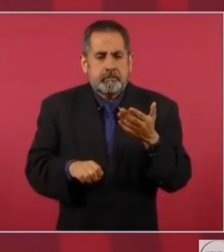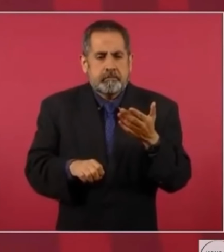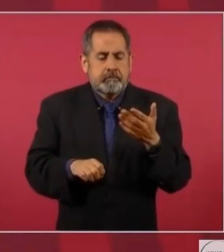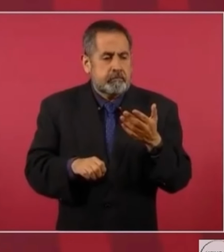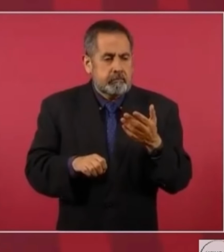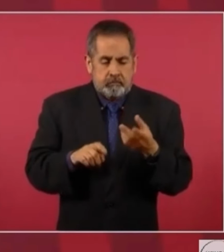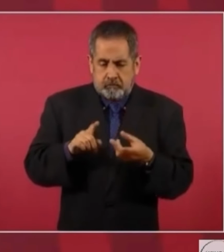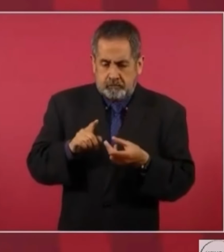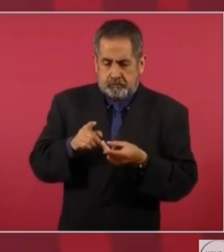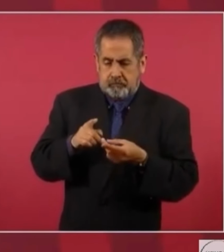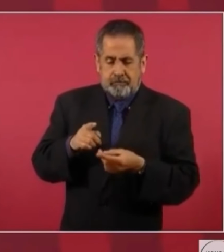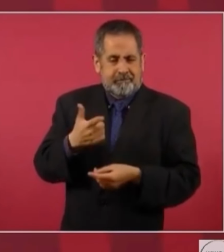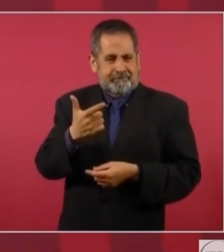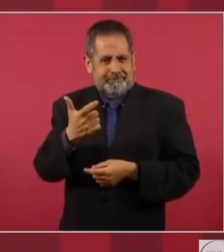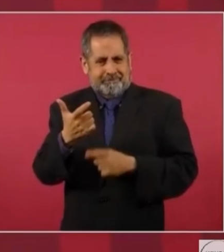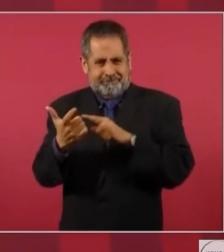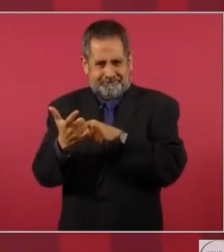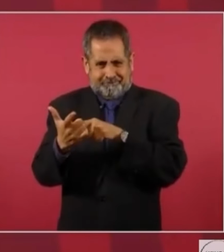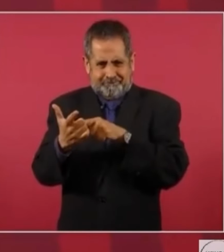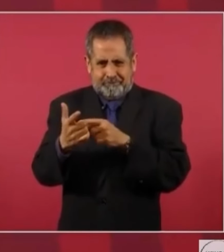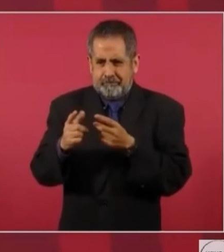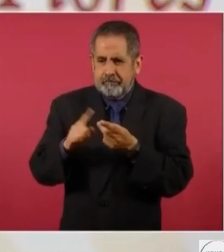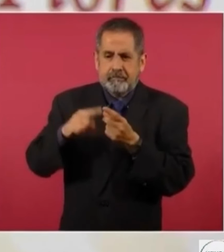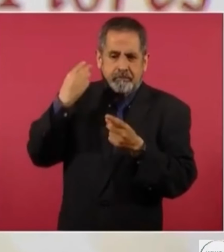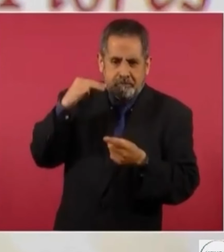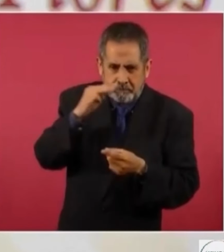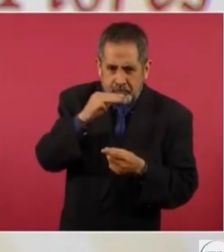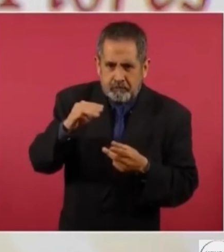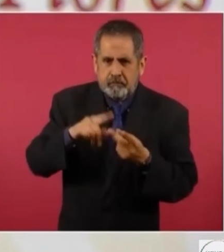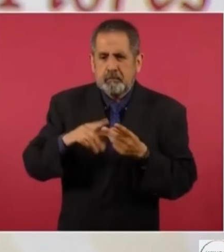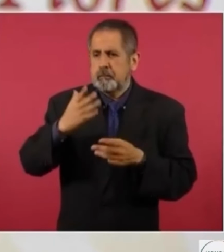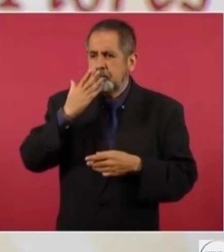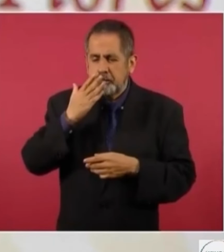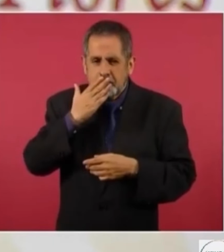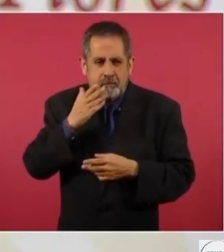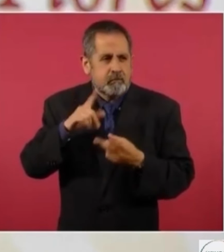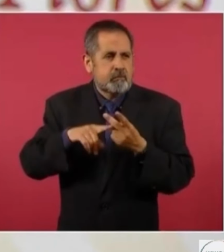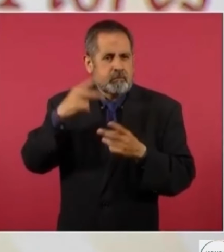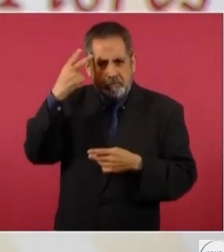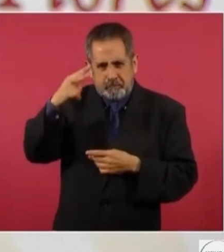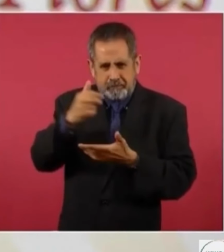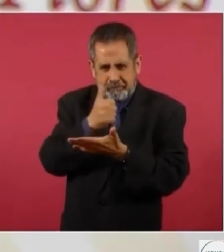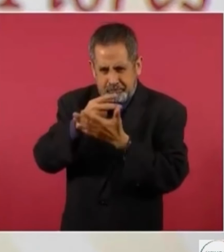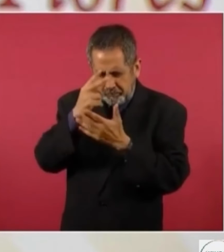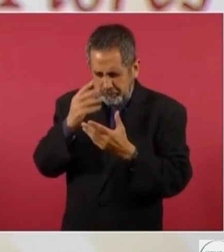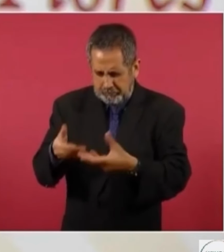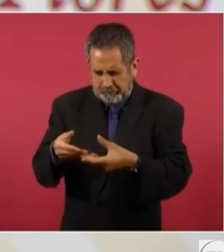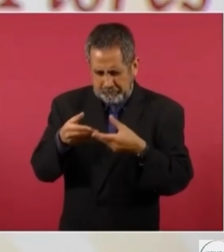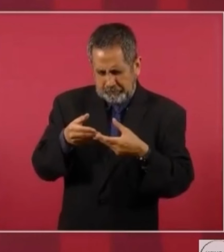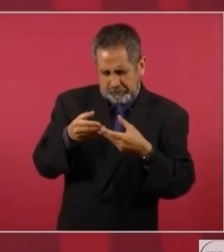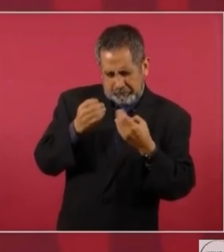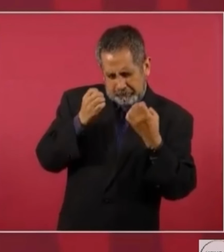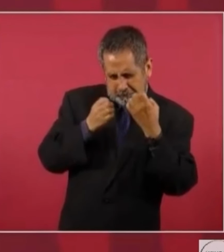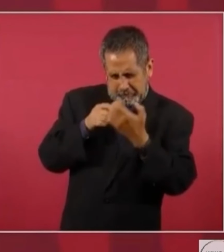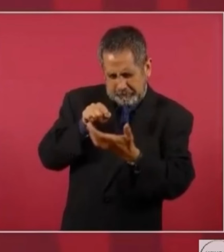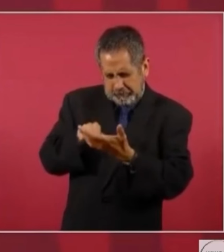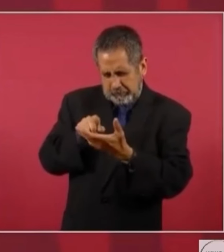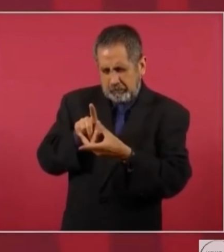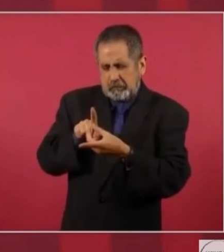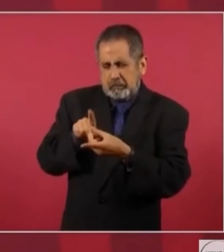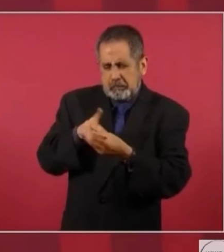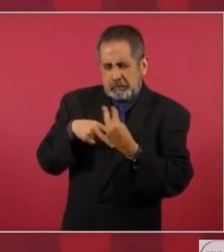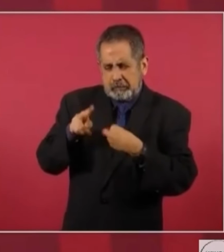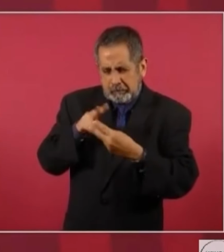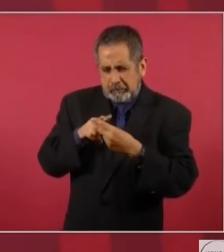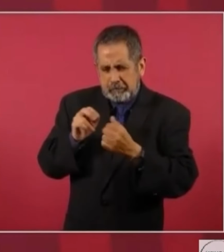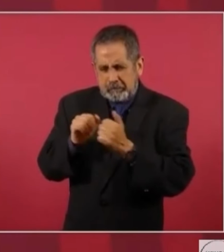Michoacán o en Sonora o en un hecho de violencia en México. Se hace el rastreo con